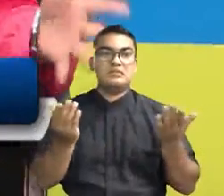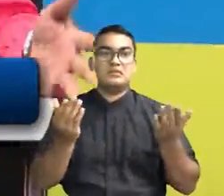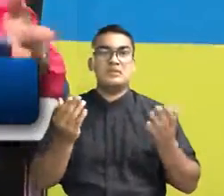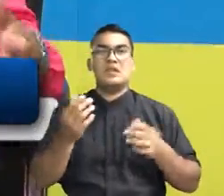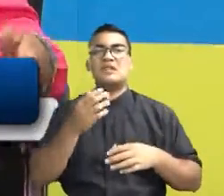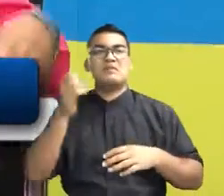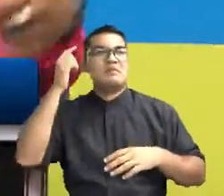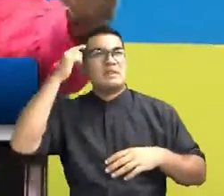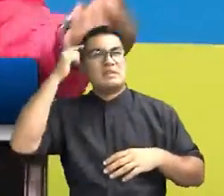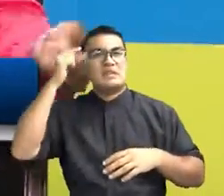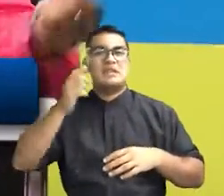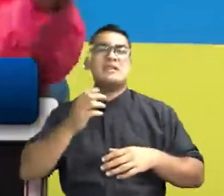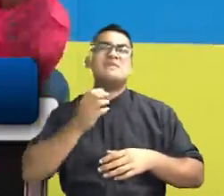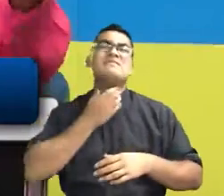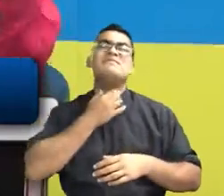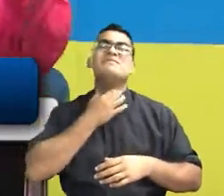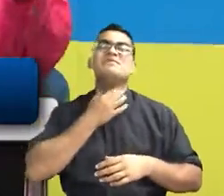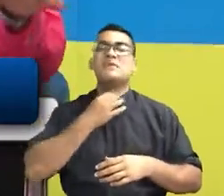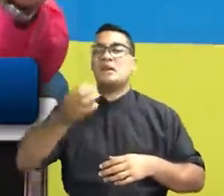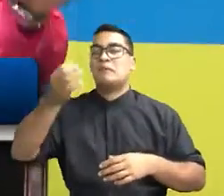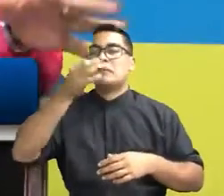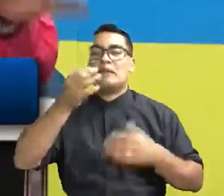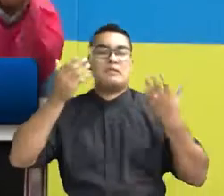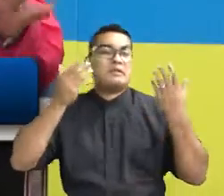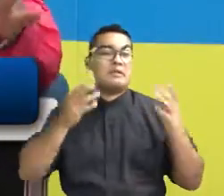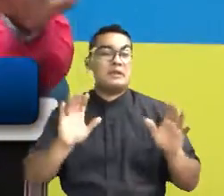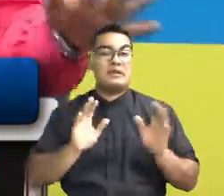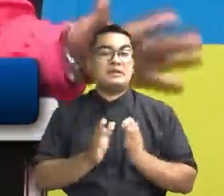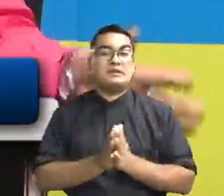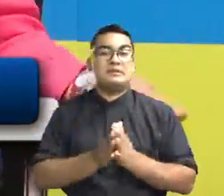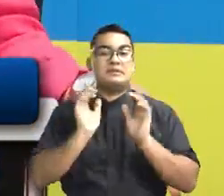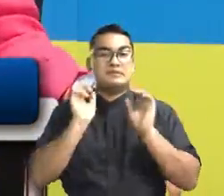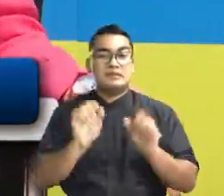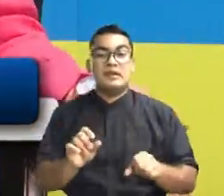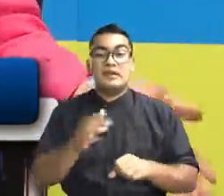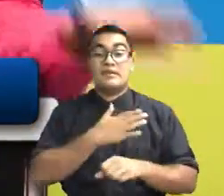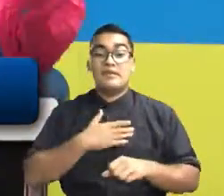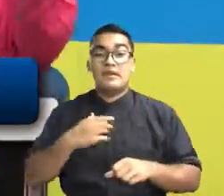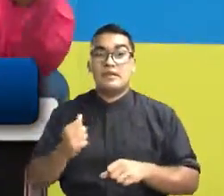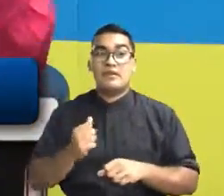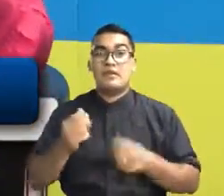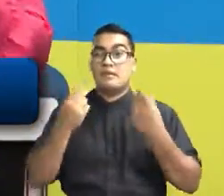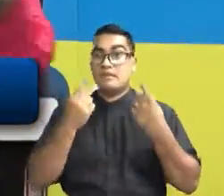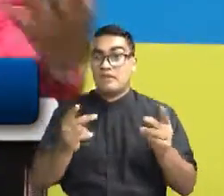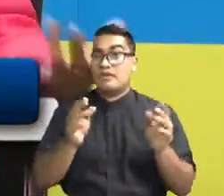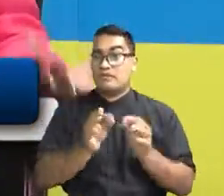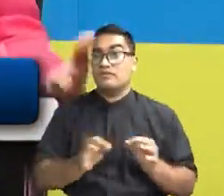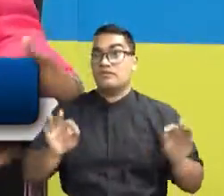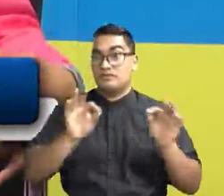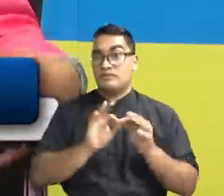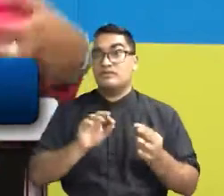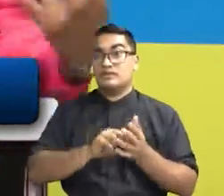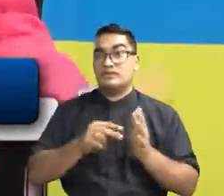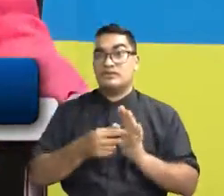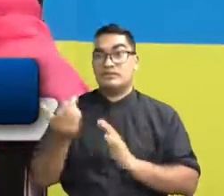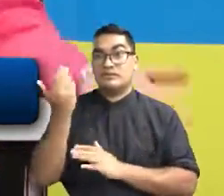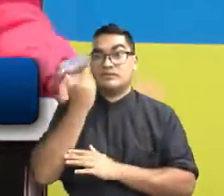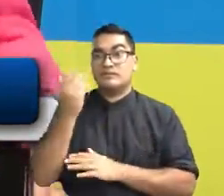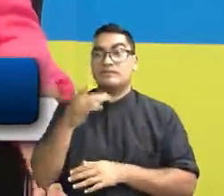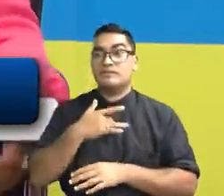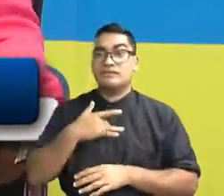es alérgico, nos tomamos cualquier medicamento, la podemos mejorar por momentos, pero es una enfermedad crónica realmente que necesita